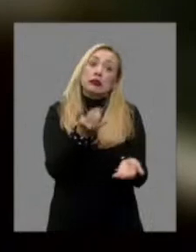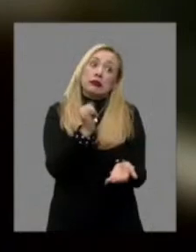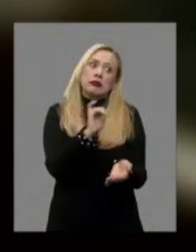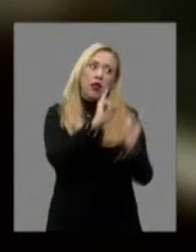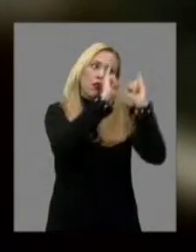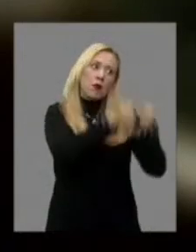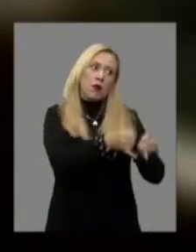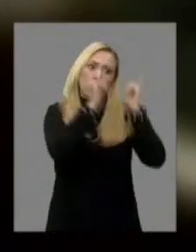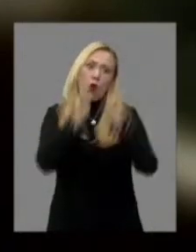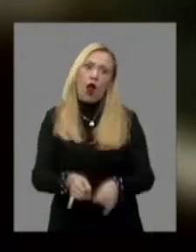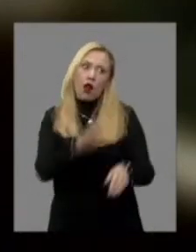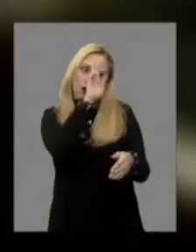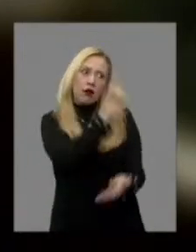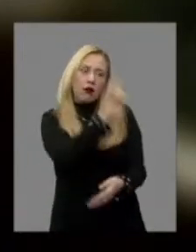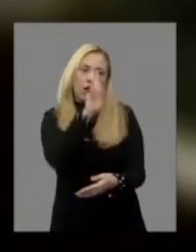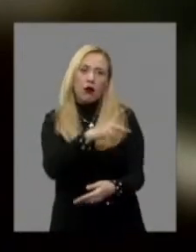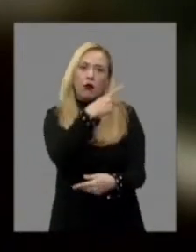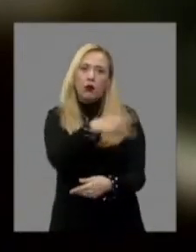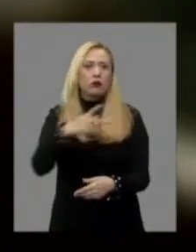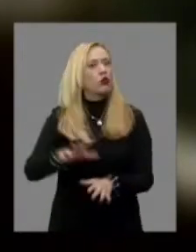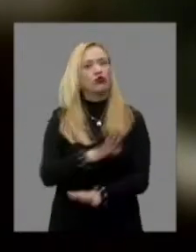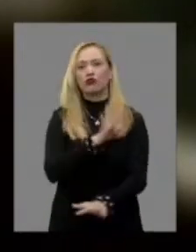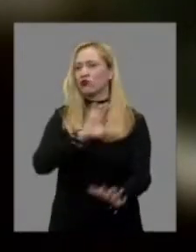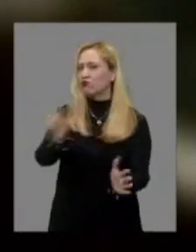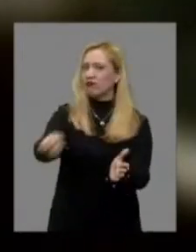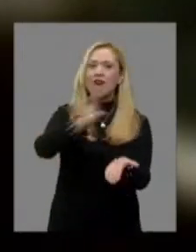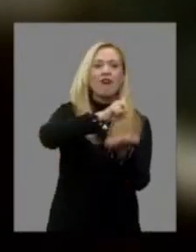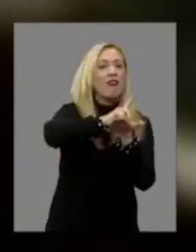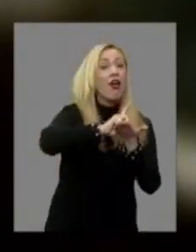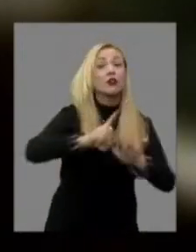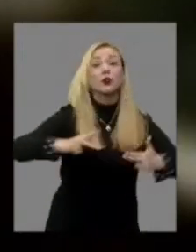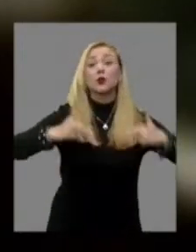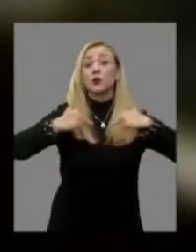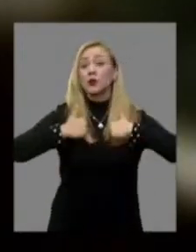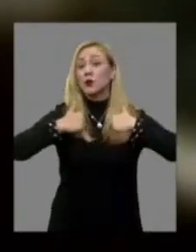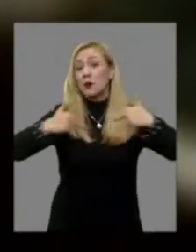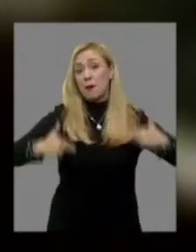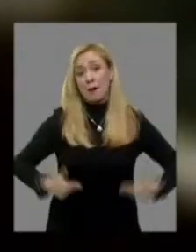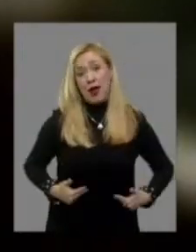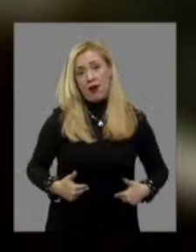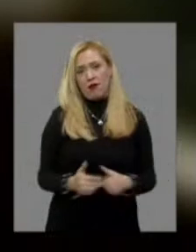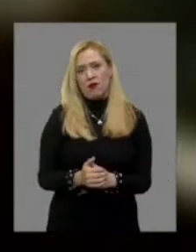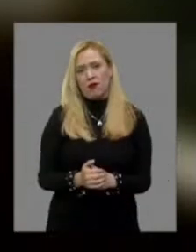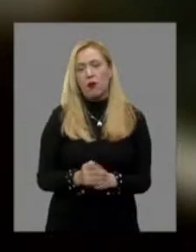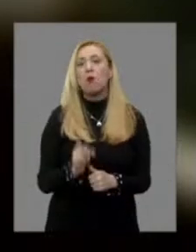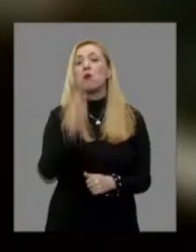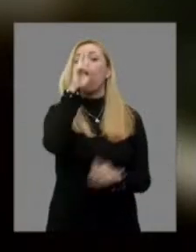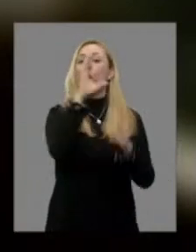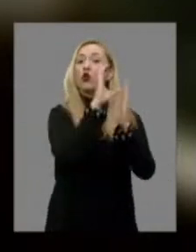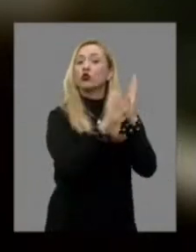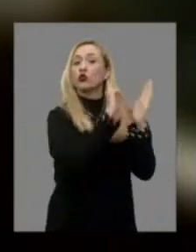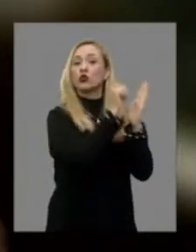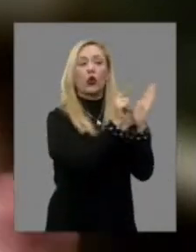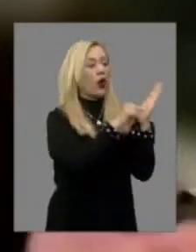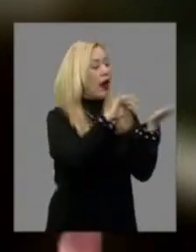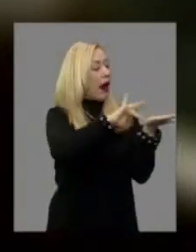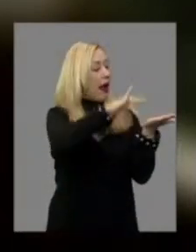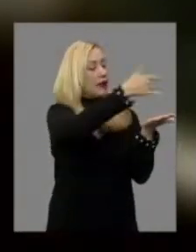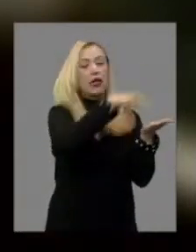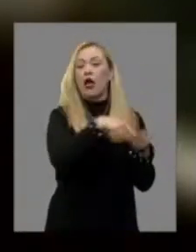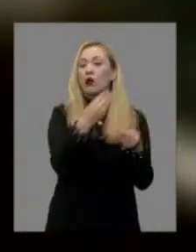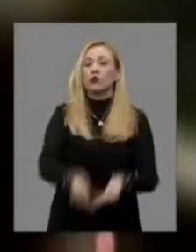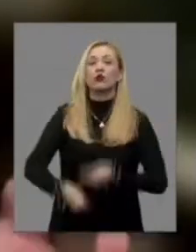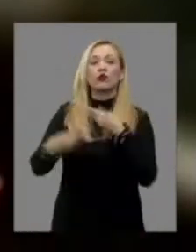individuales, el señalar que los derechos humanos pues no existen porque los reconozca una constitución o porque los otorgue